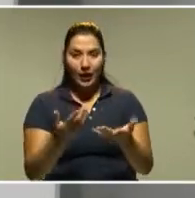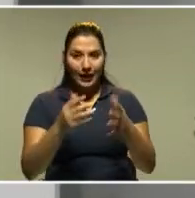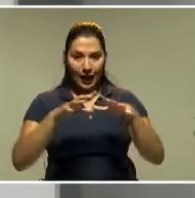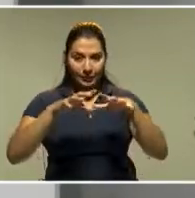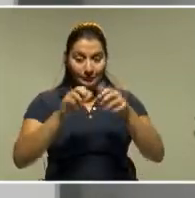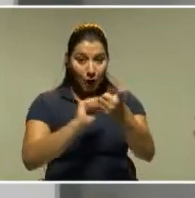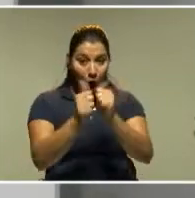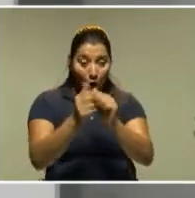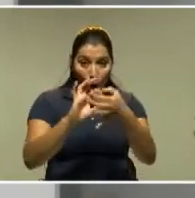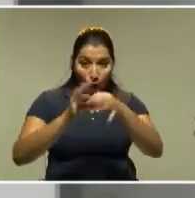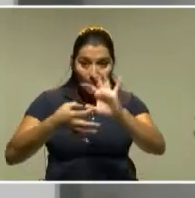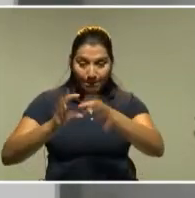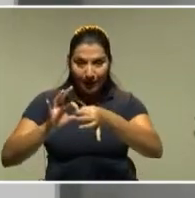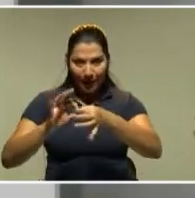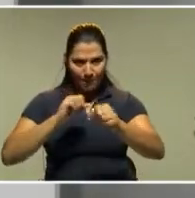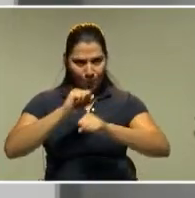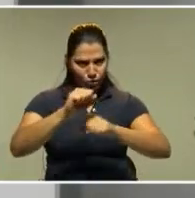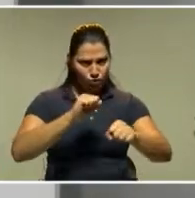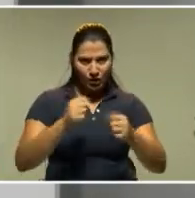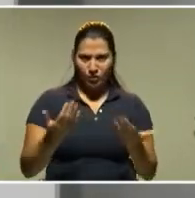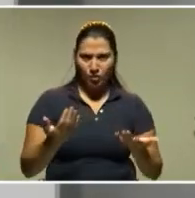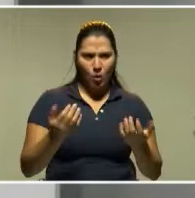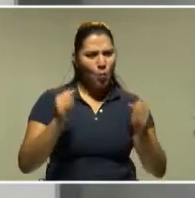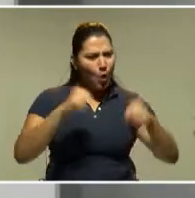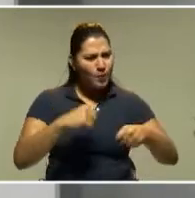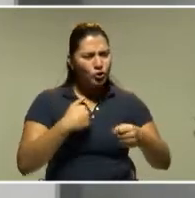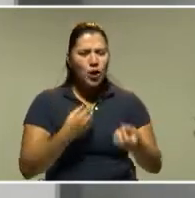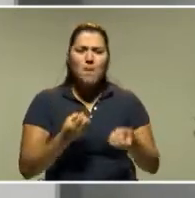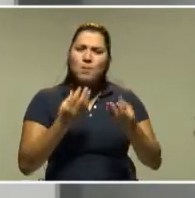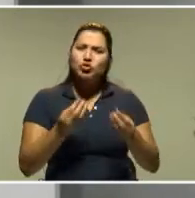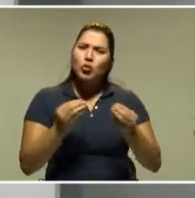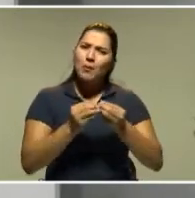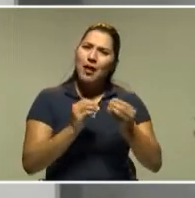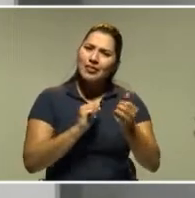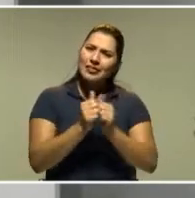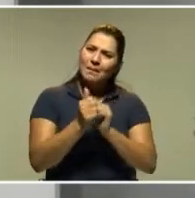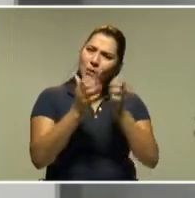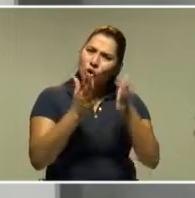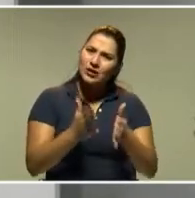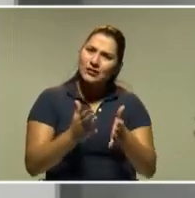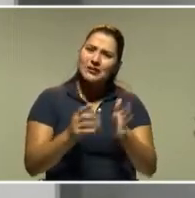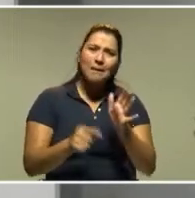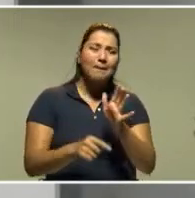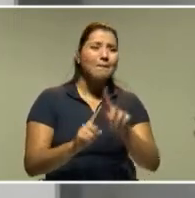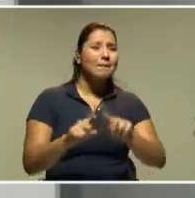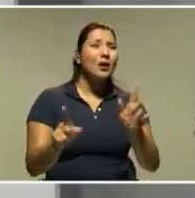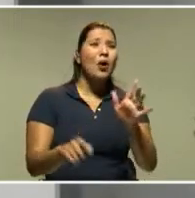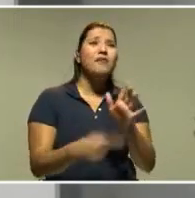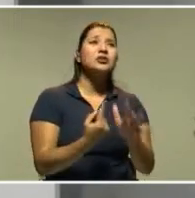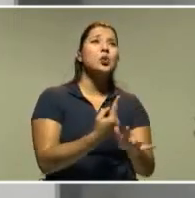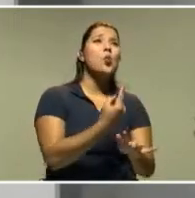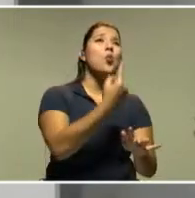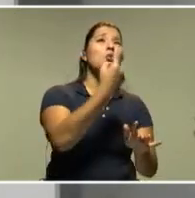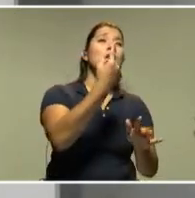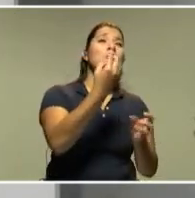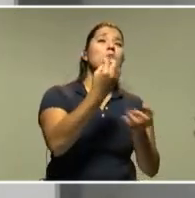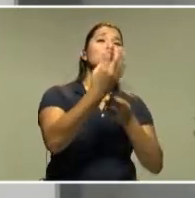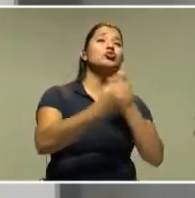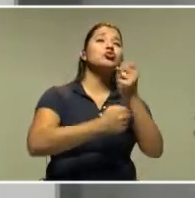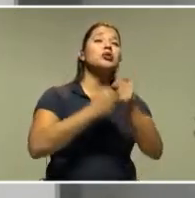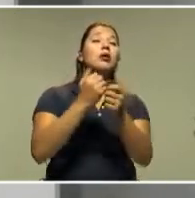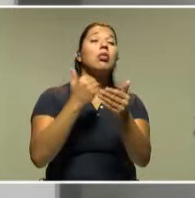sé cuántas Yocasta, no sé cuántas Hanna, pero no como tan aislada una generación de la otra, sino más seguidas.